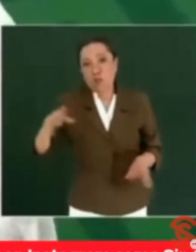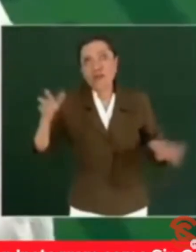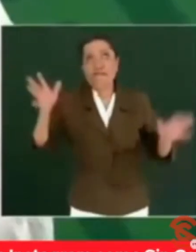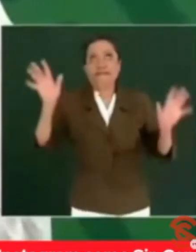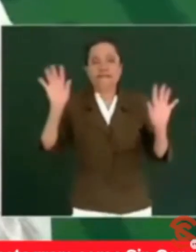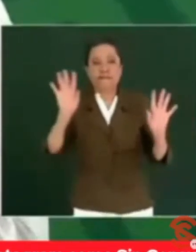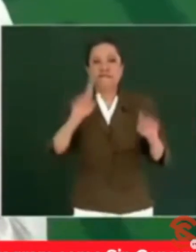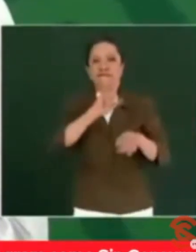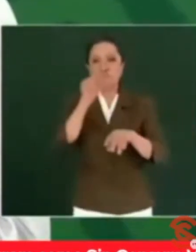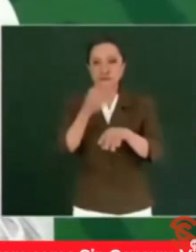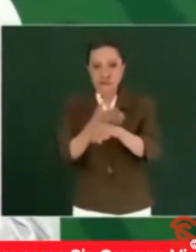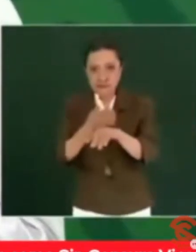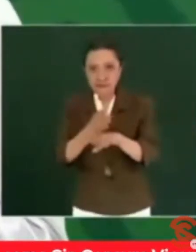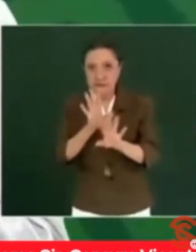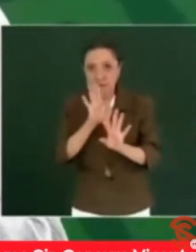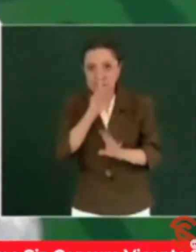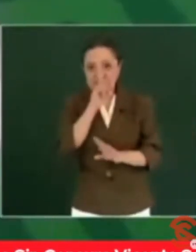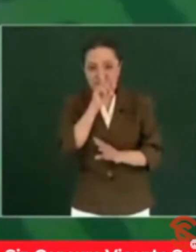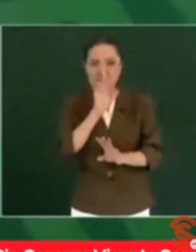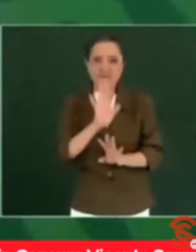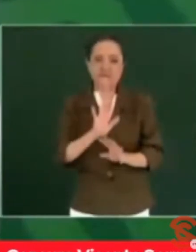porque